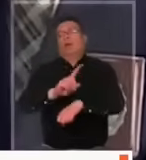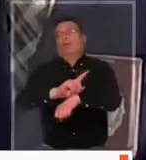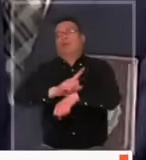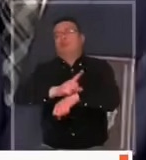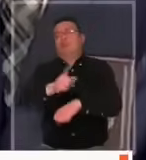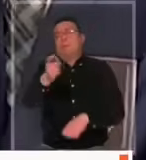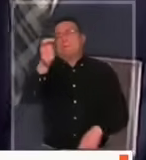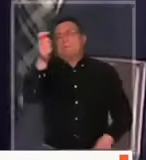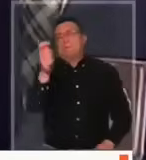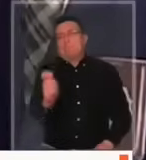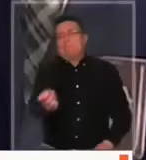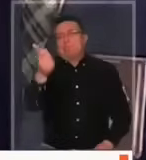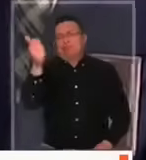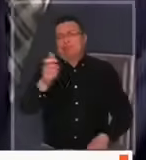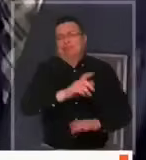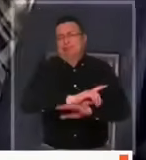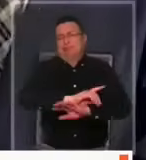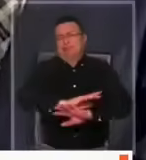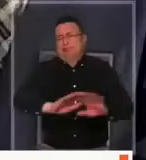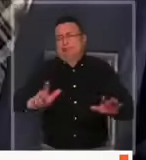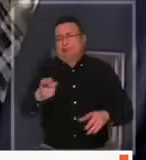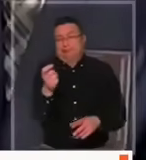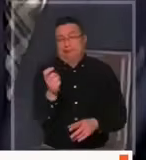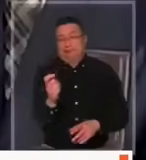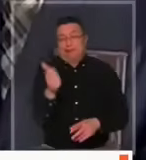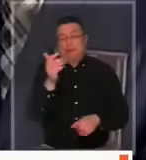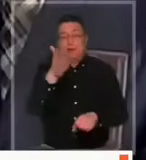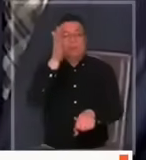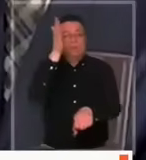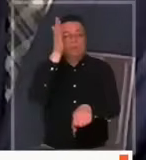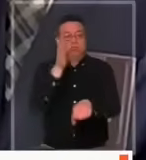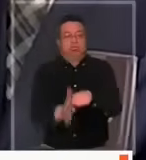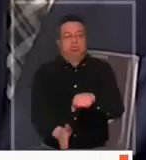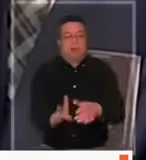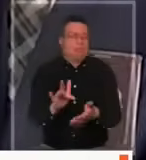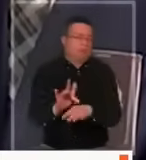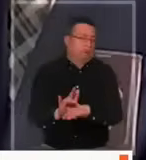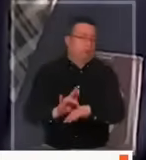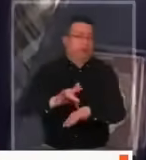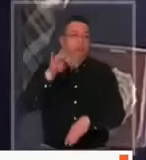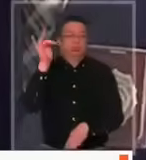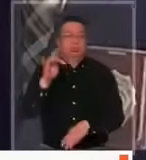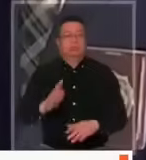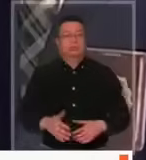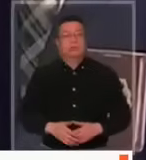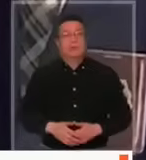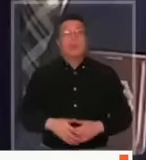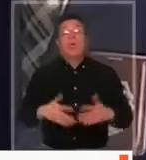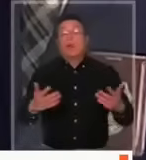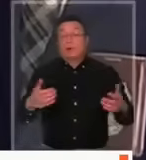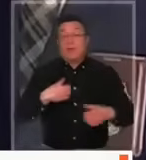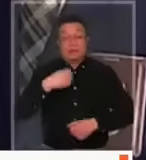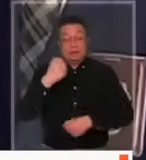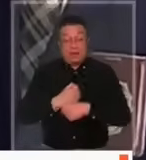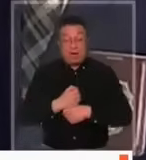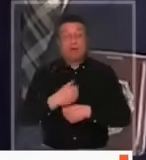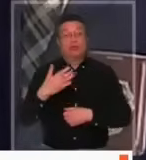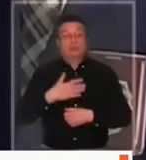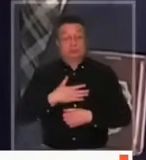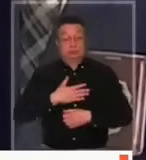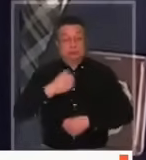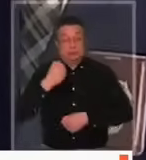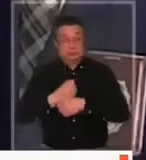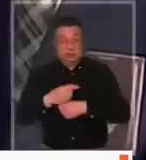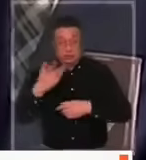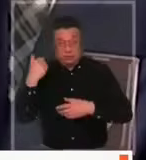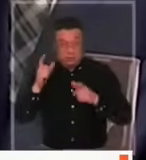un segundo, ni desviarnos ni un milímetro en tomar las decisiones más drásticas con ellos. El trabajo que desarrollaron mis hombres el día que